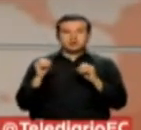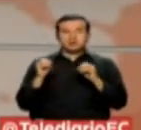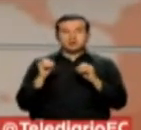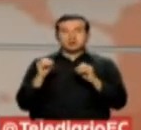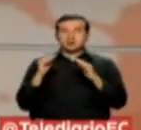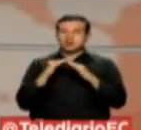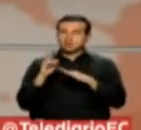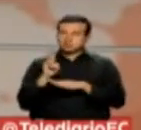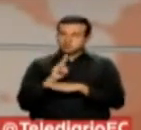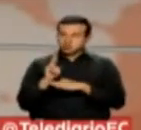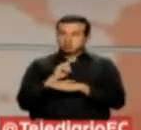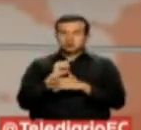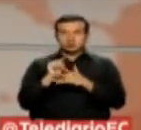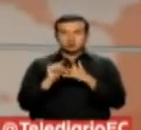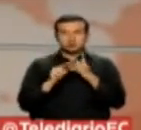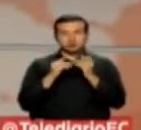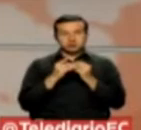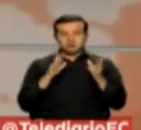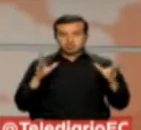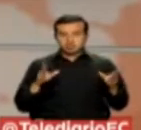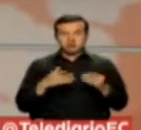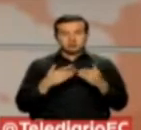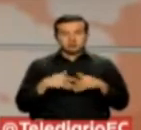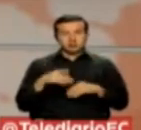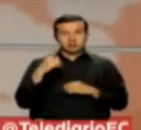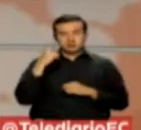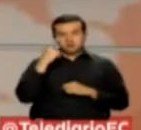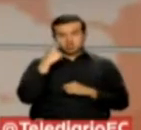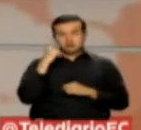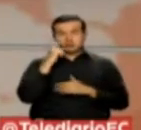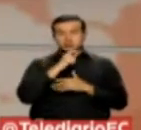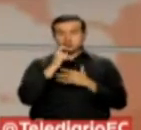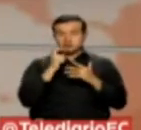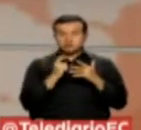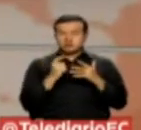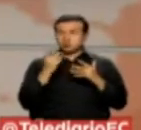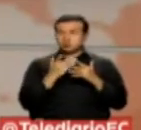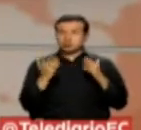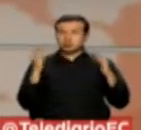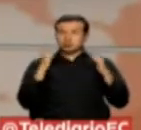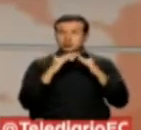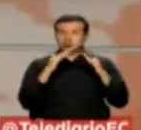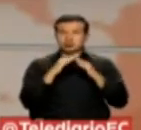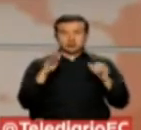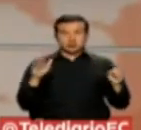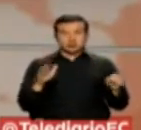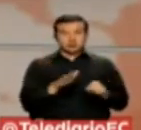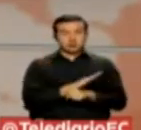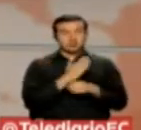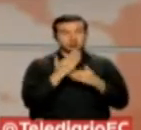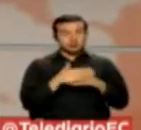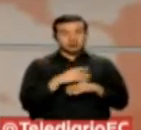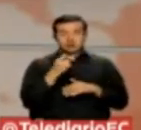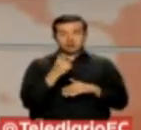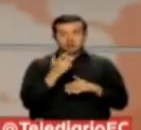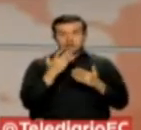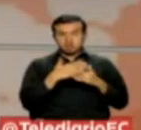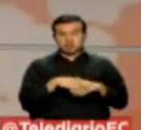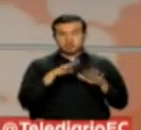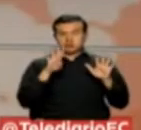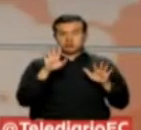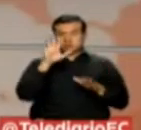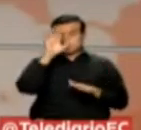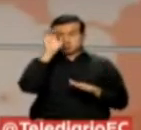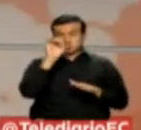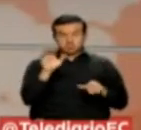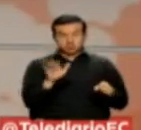usada. Lo que sí es que tiene que ser pues una vivienda terminada o casi terminada al